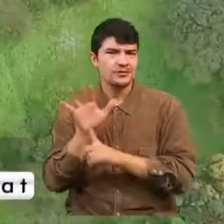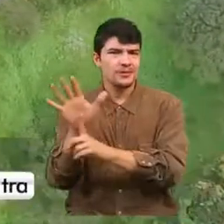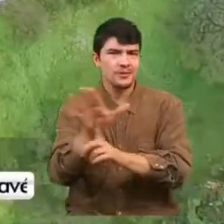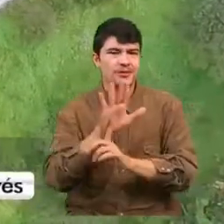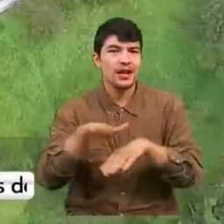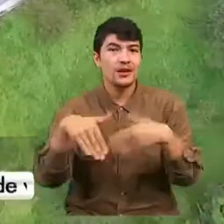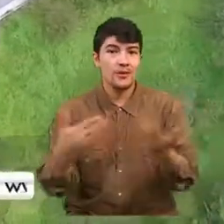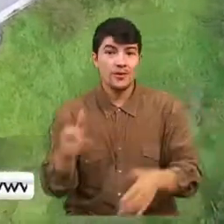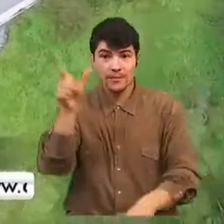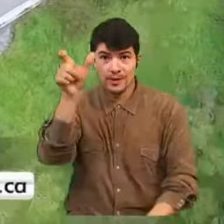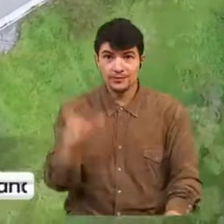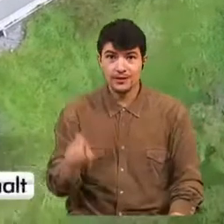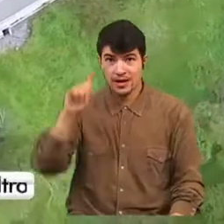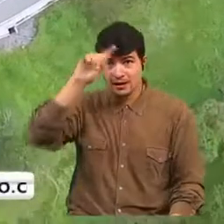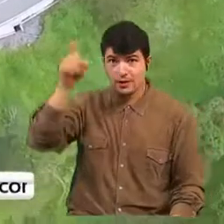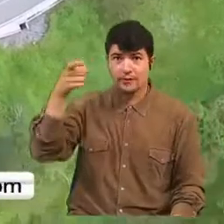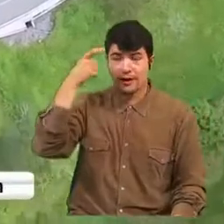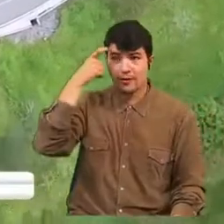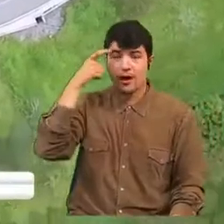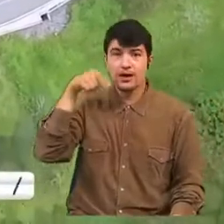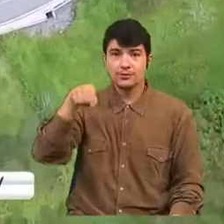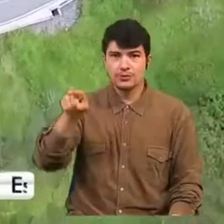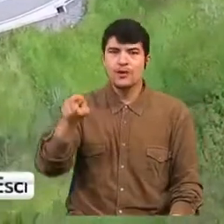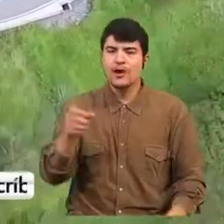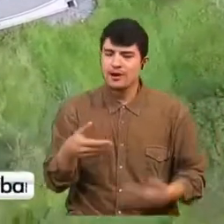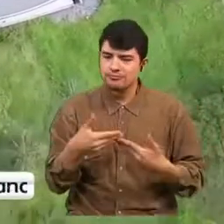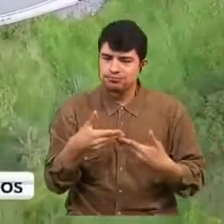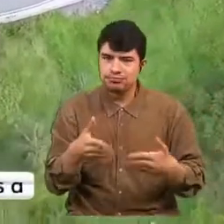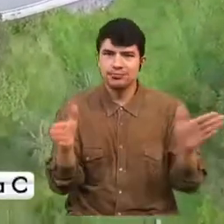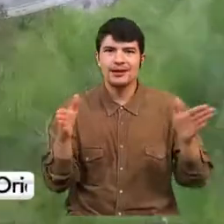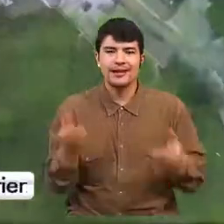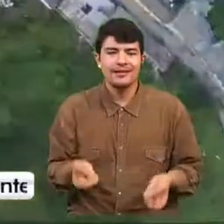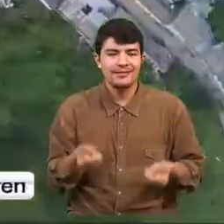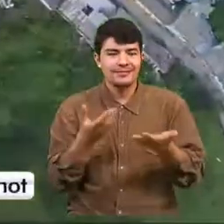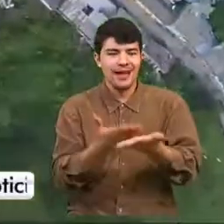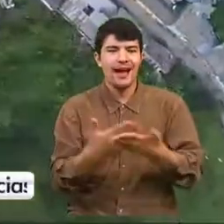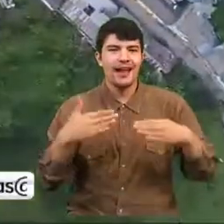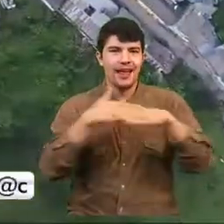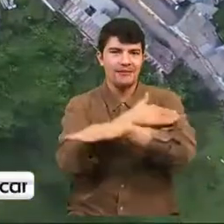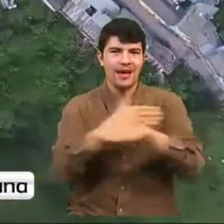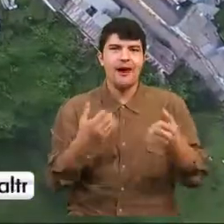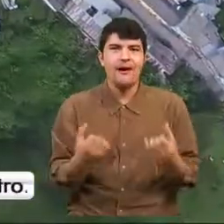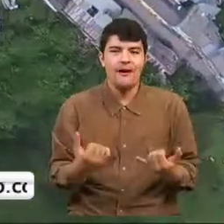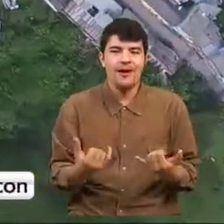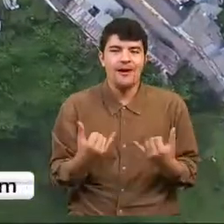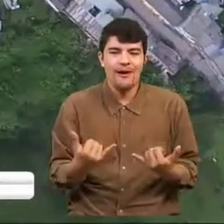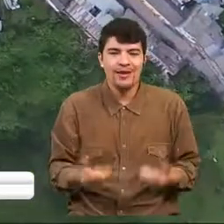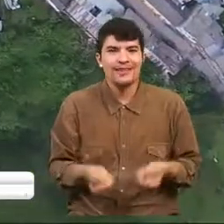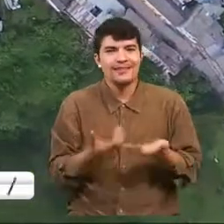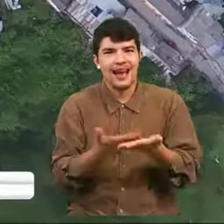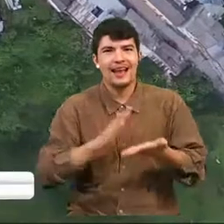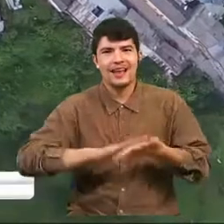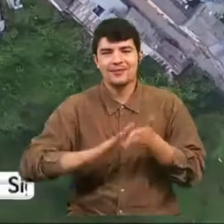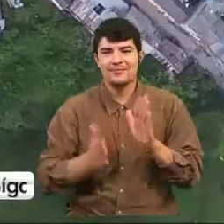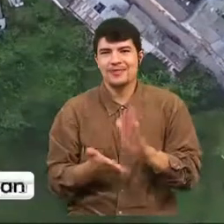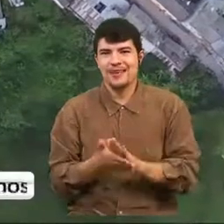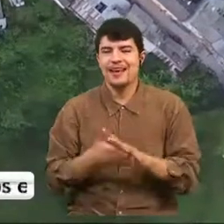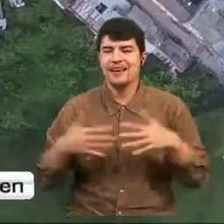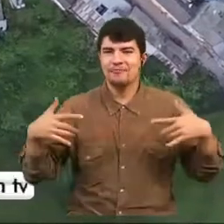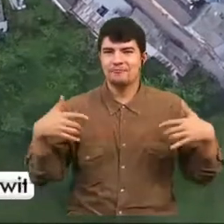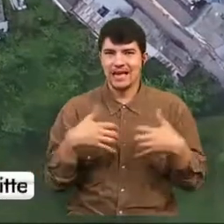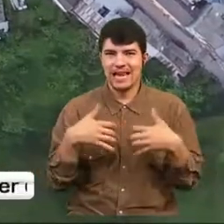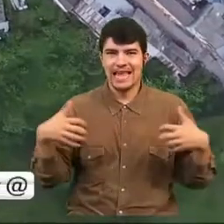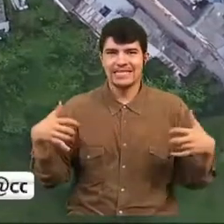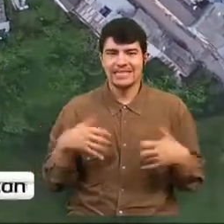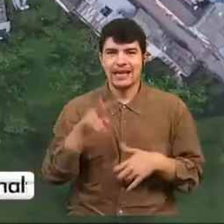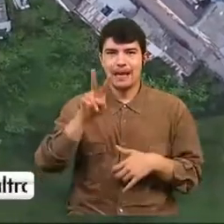el gobernador da luz verde a esta vía que se le entrega hoy a esta comunidad de la provincia de Vélez. Tuvimos la